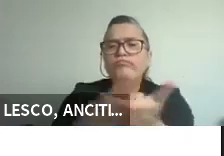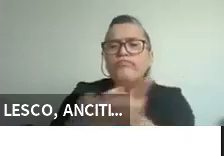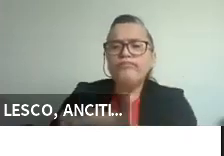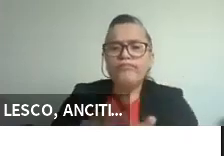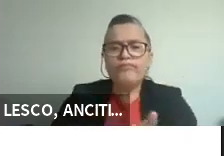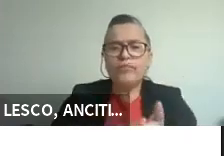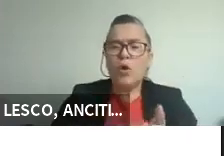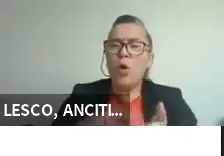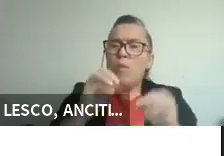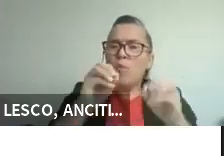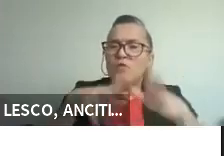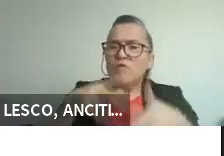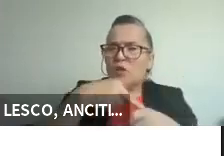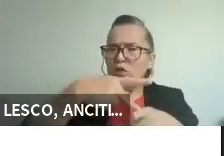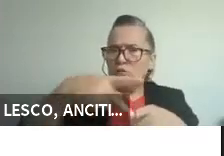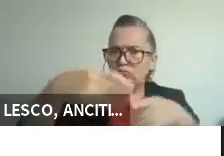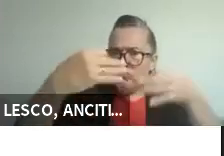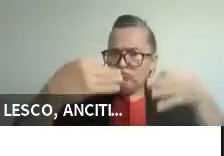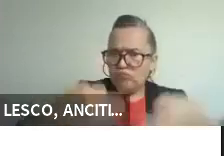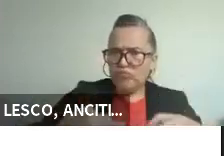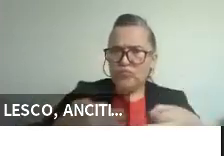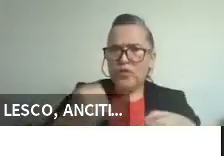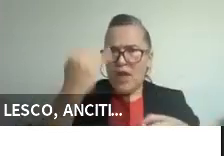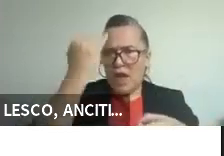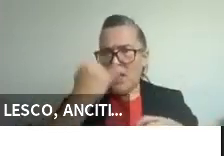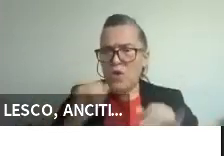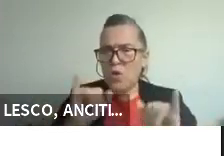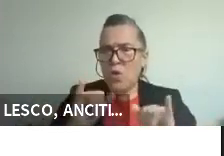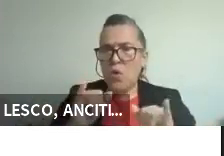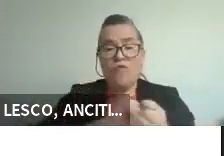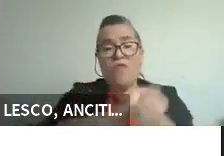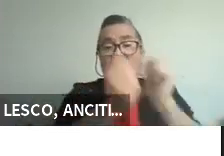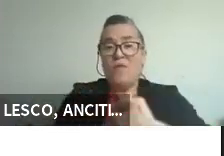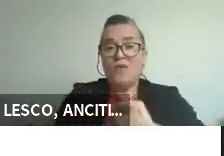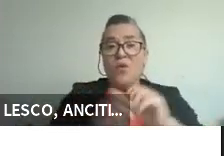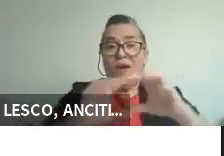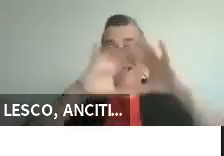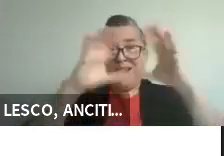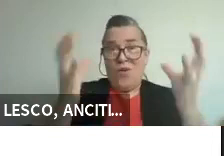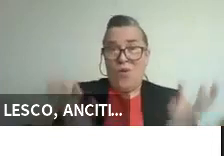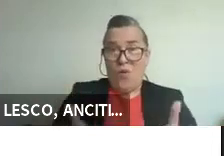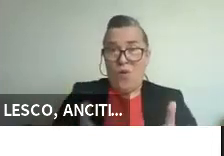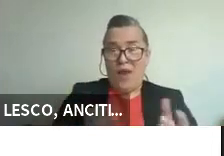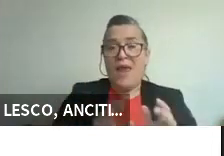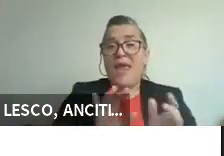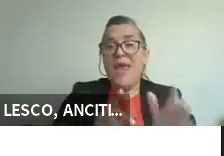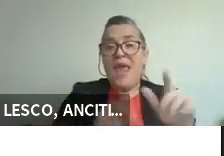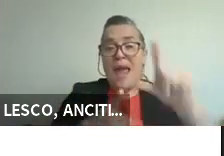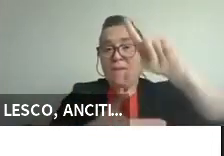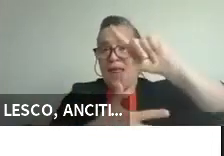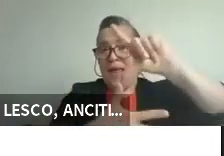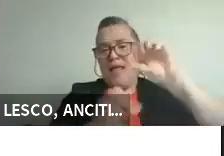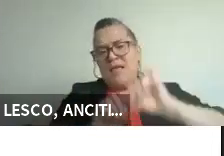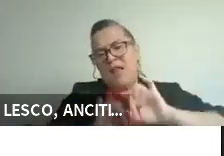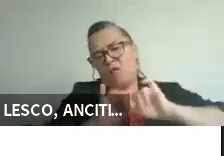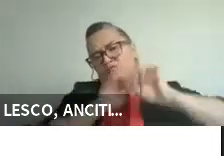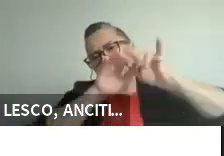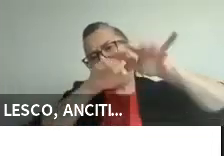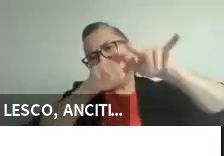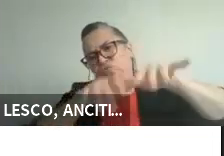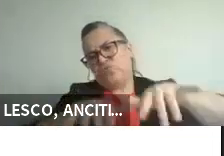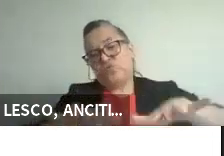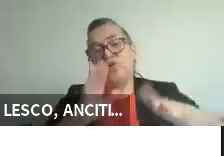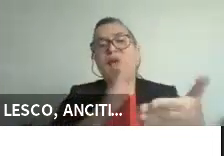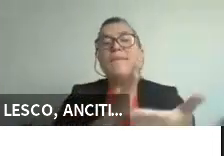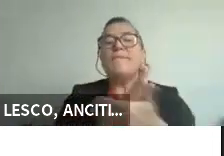universitaria en fin fue una gran transformación que luego se extendió por toda la américa latina y que ha impactado fuertemente a nuestras universidades